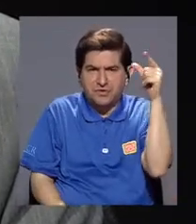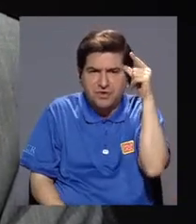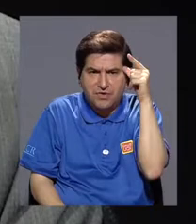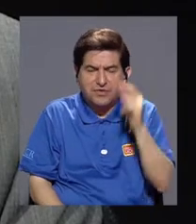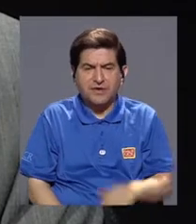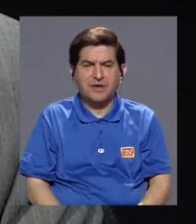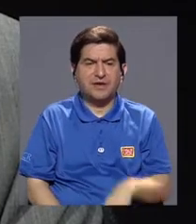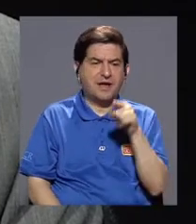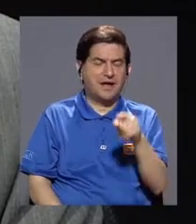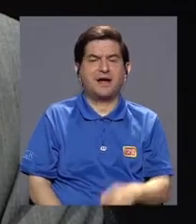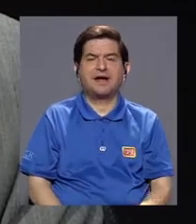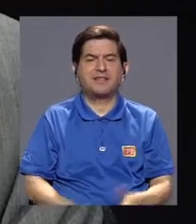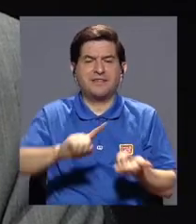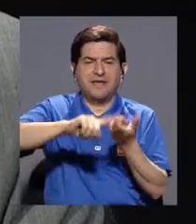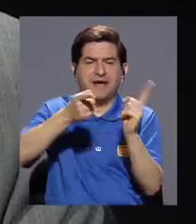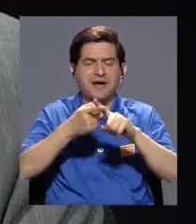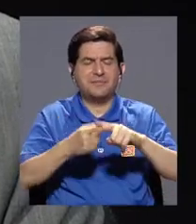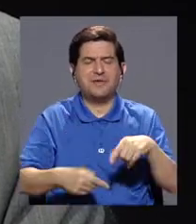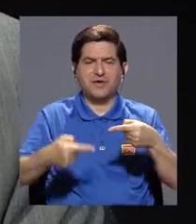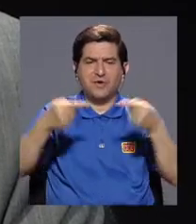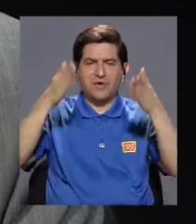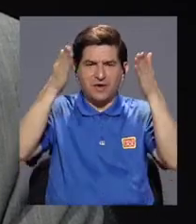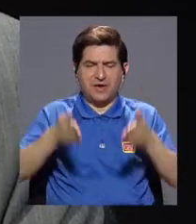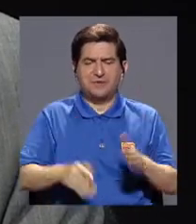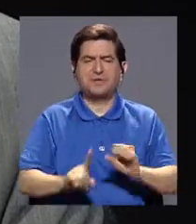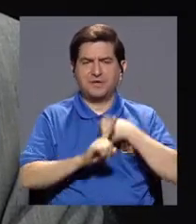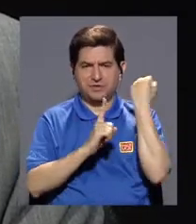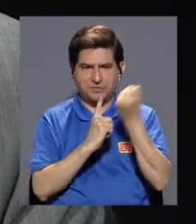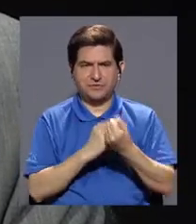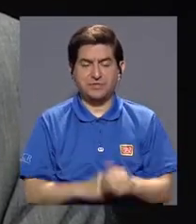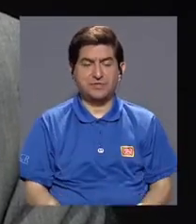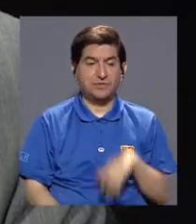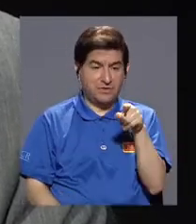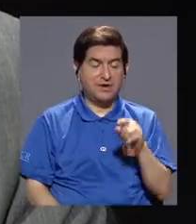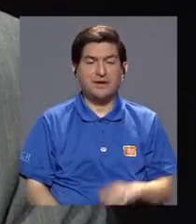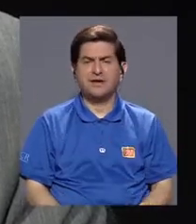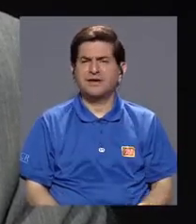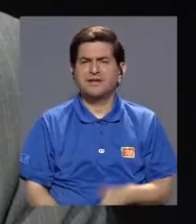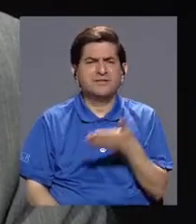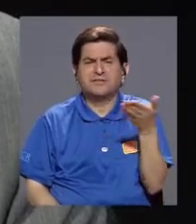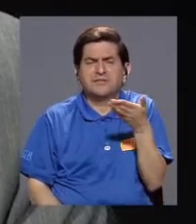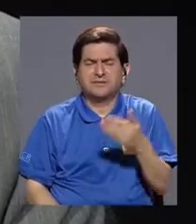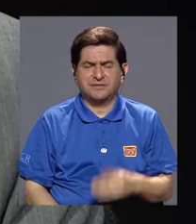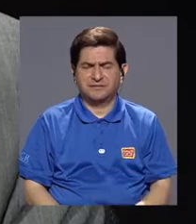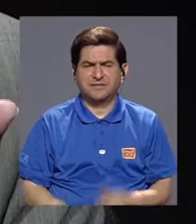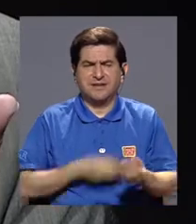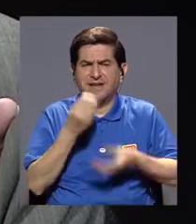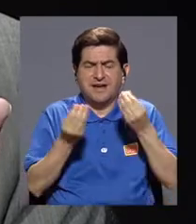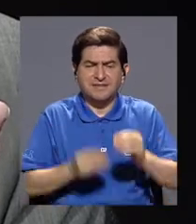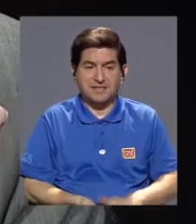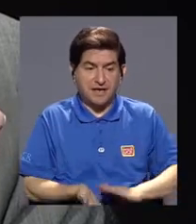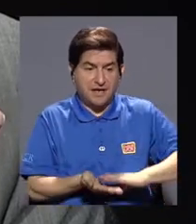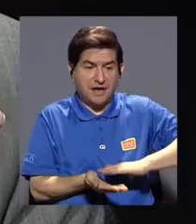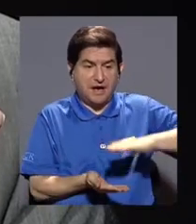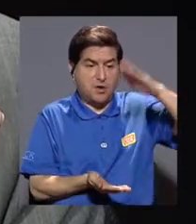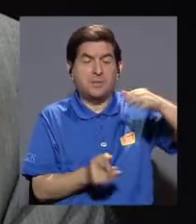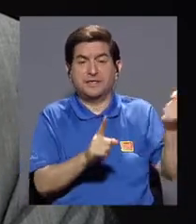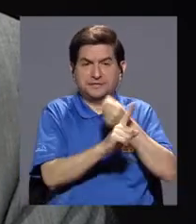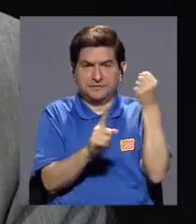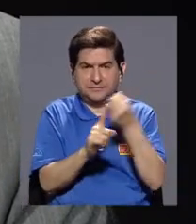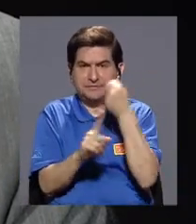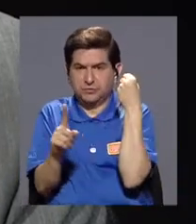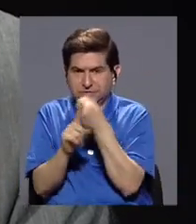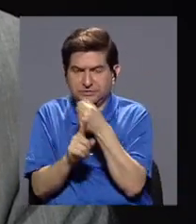la dialéctica amigo-enemigo. Esa dialéctica amigo-enemigo lo que hace es elevar los niveles de